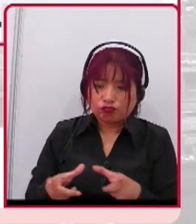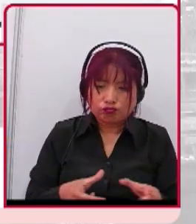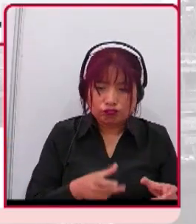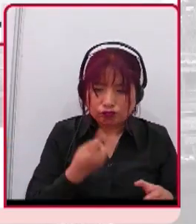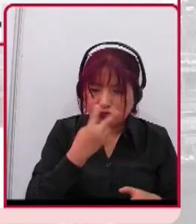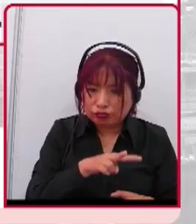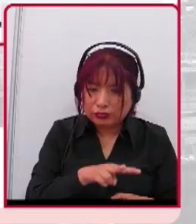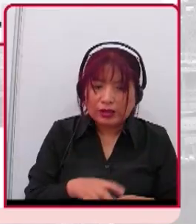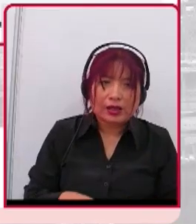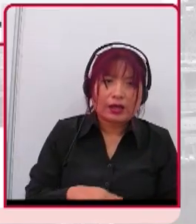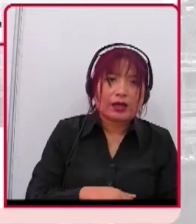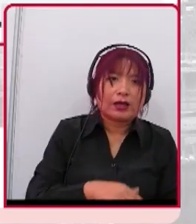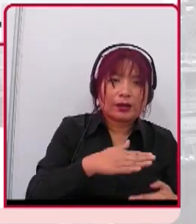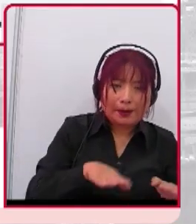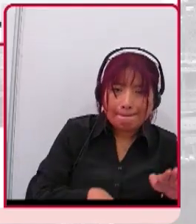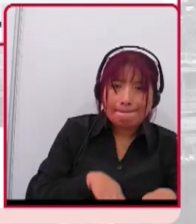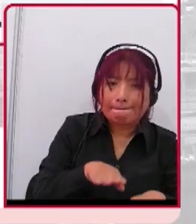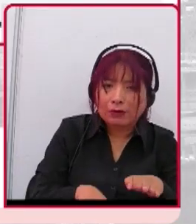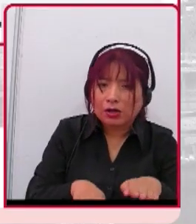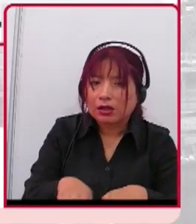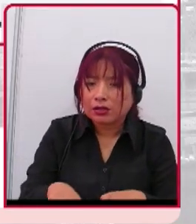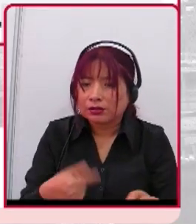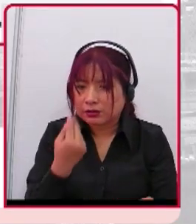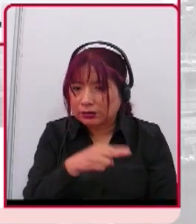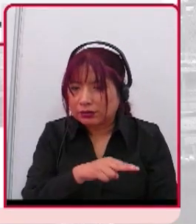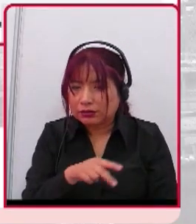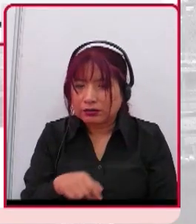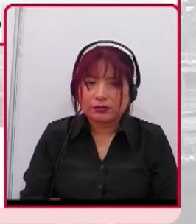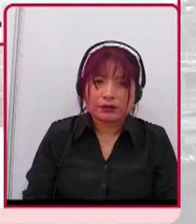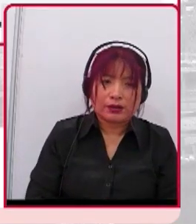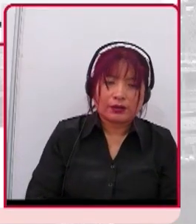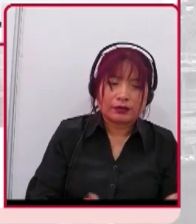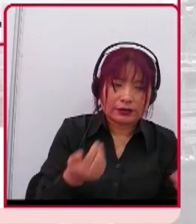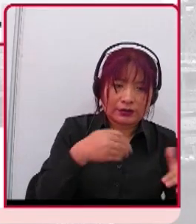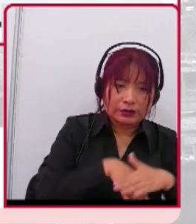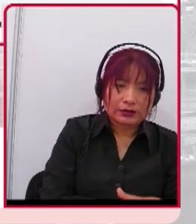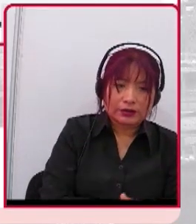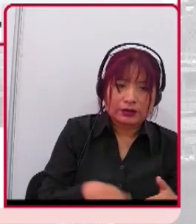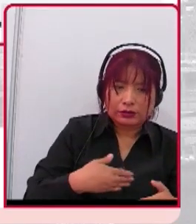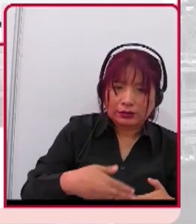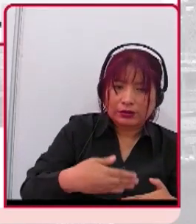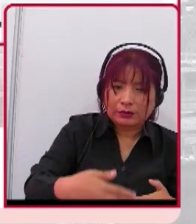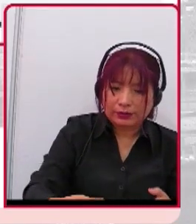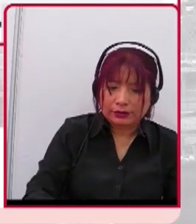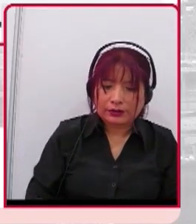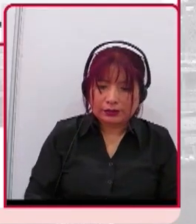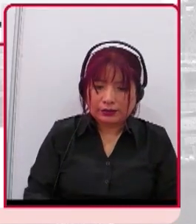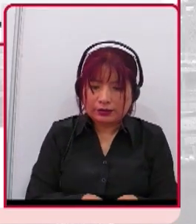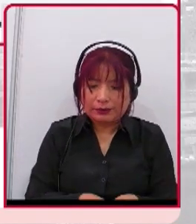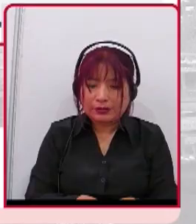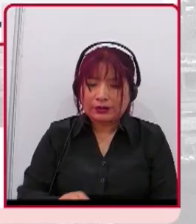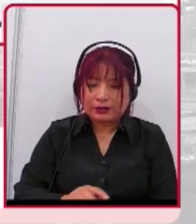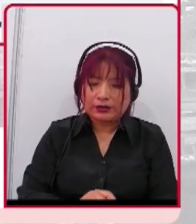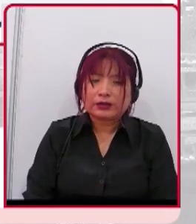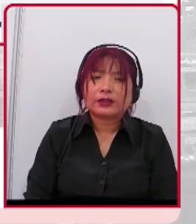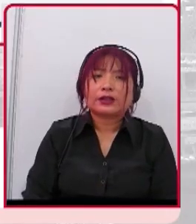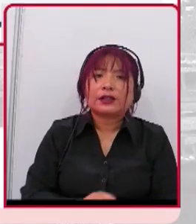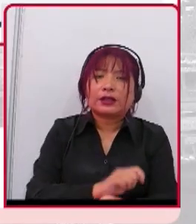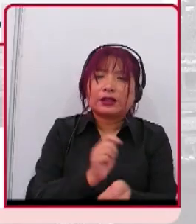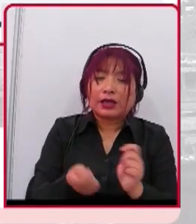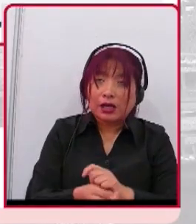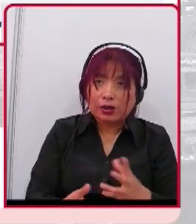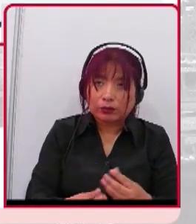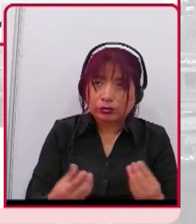proceso. Definitivamente ya las condiciones cambiaban y parte de ello nos empujó a ser mucho